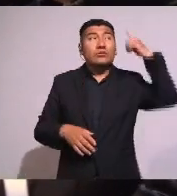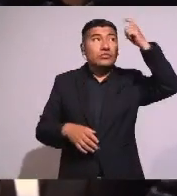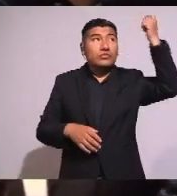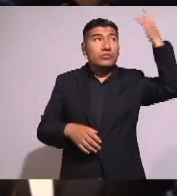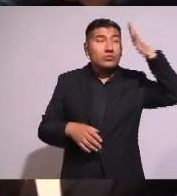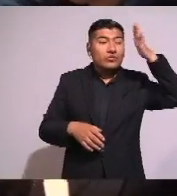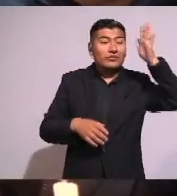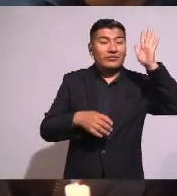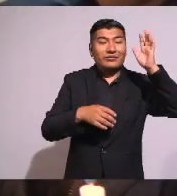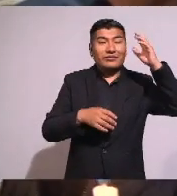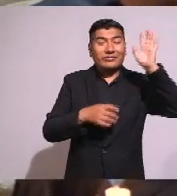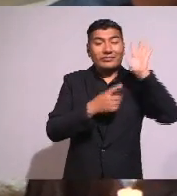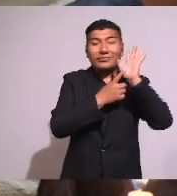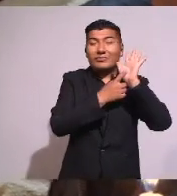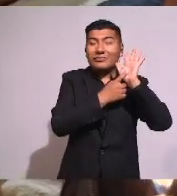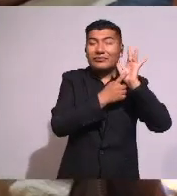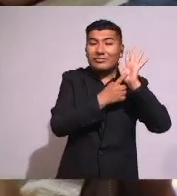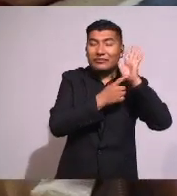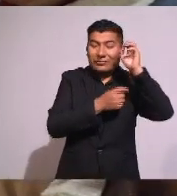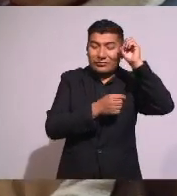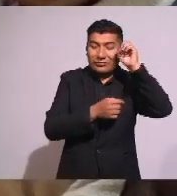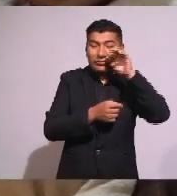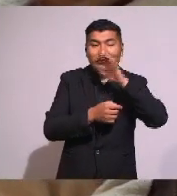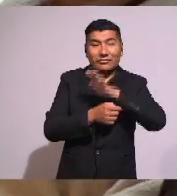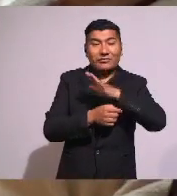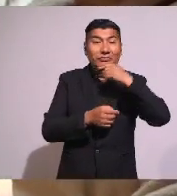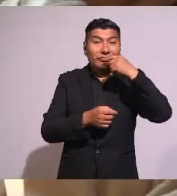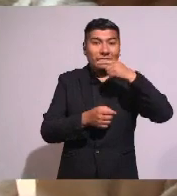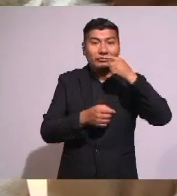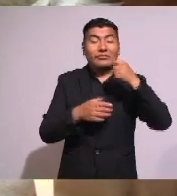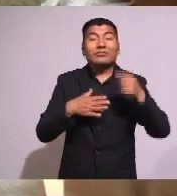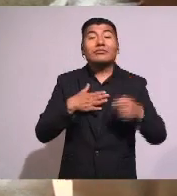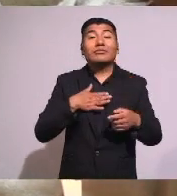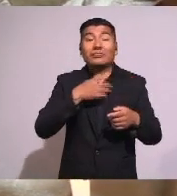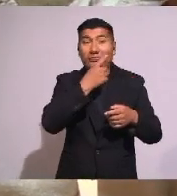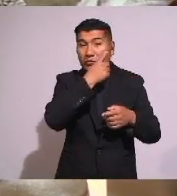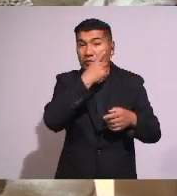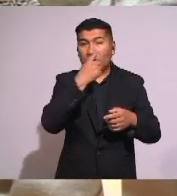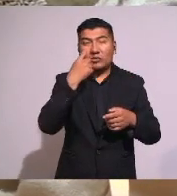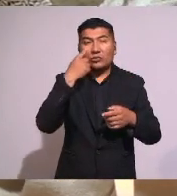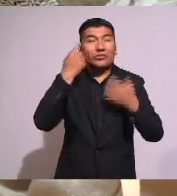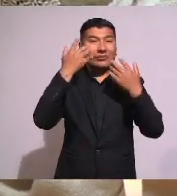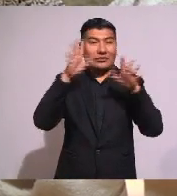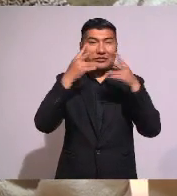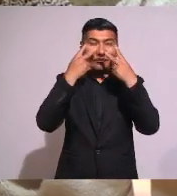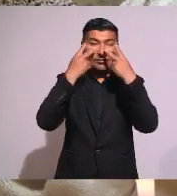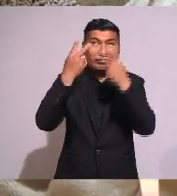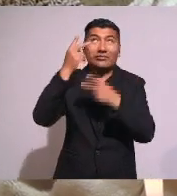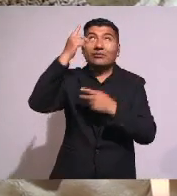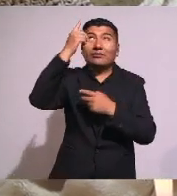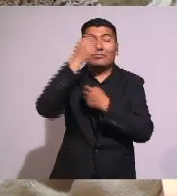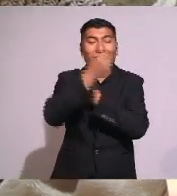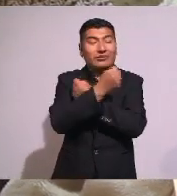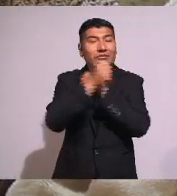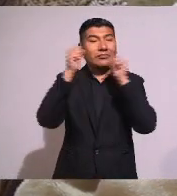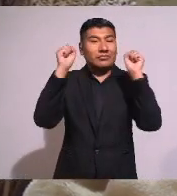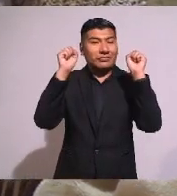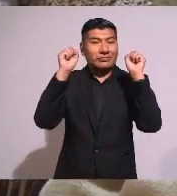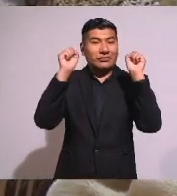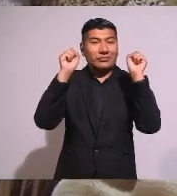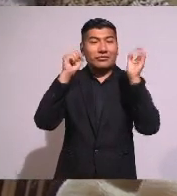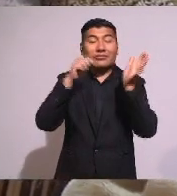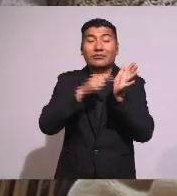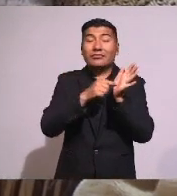estas velas ilumina y dice: mis ojos han visto al Salvador. En esta